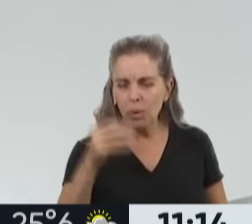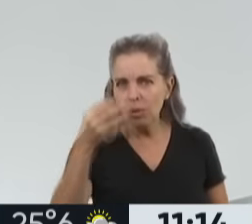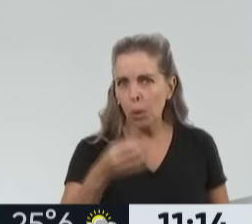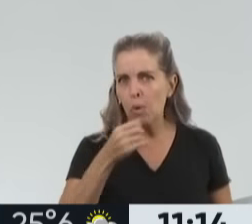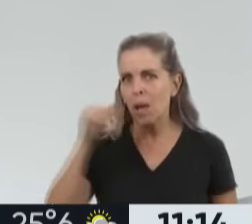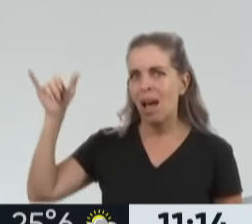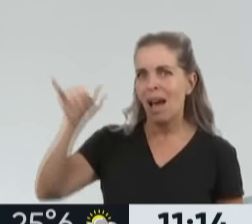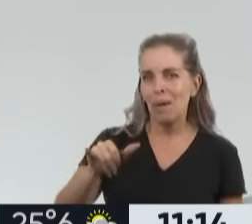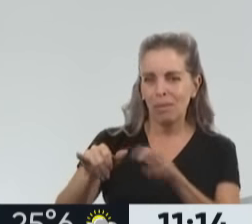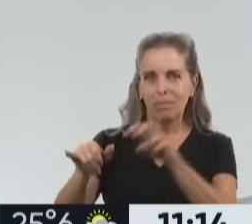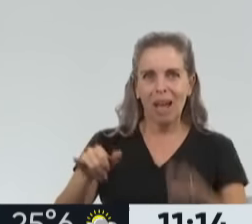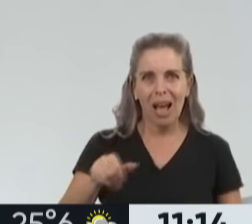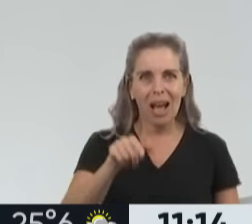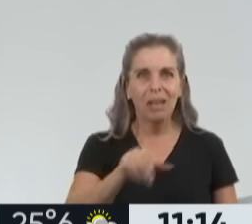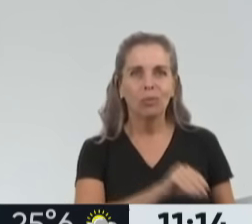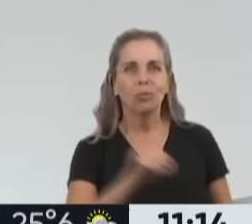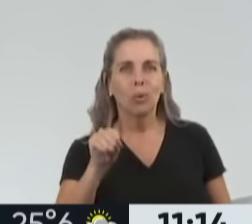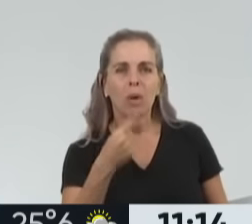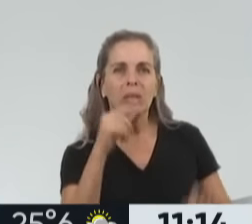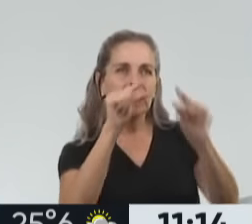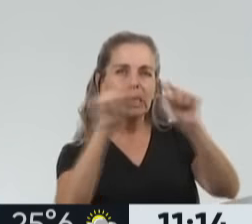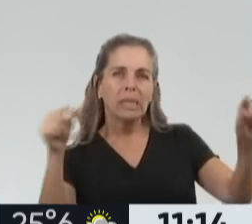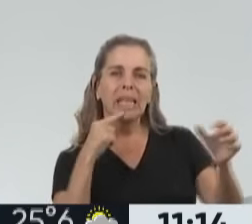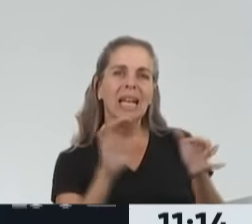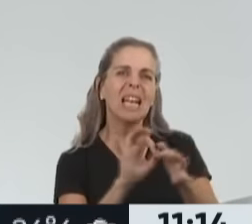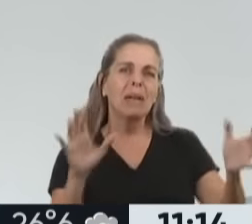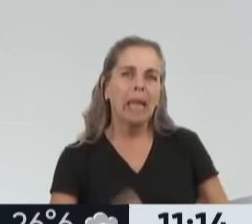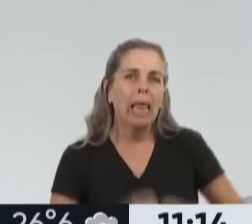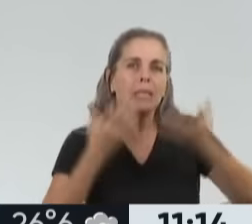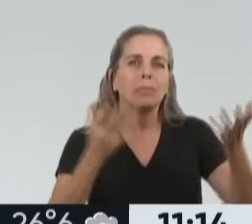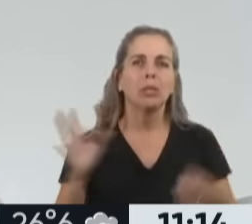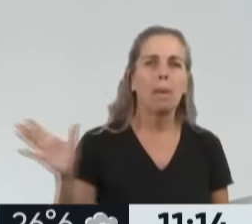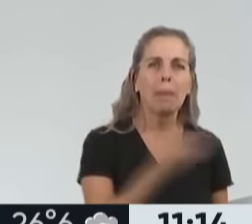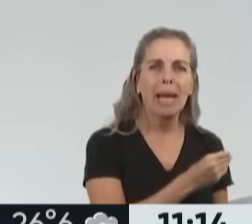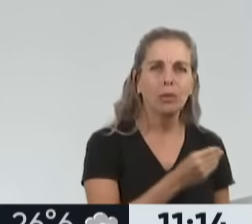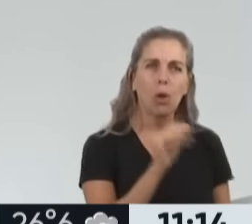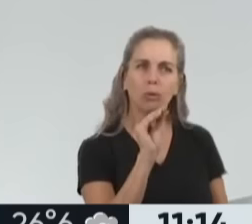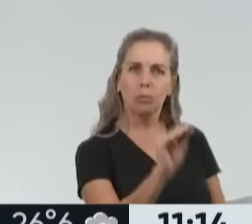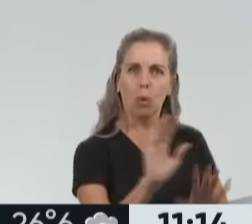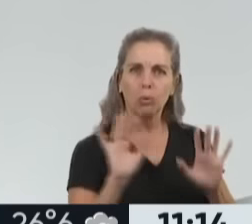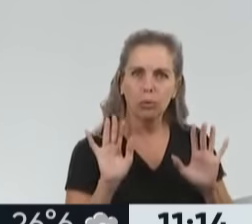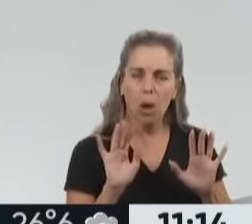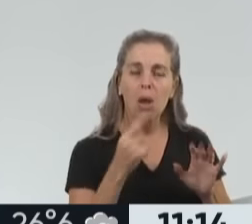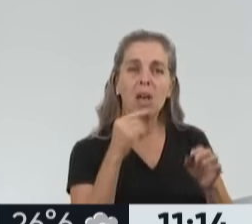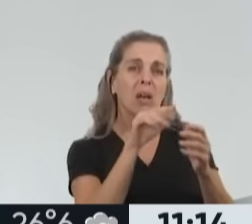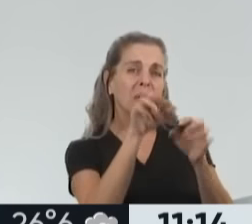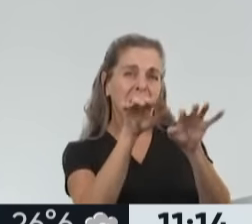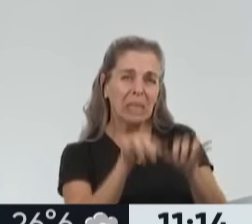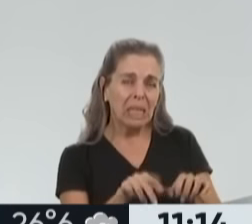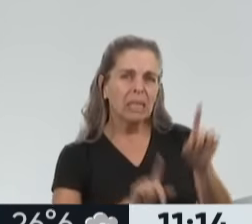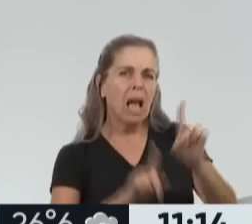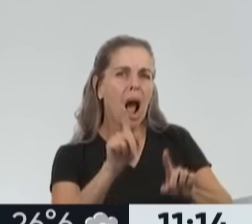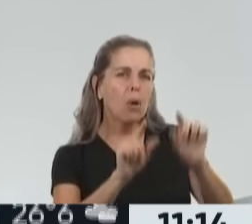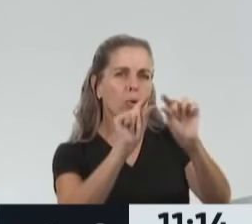avión sobre con el título libertad de expresión para todos en donde entre otros considerandos dice algunos nada